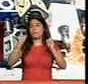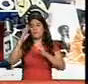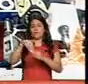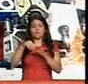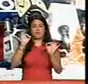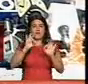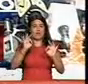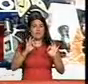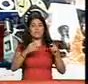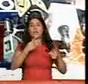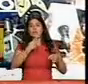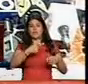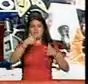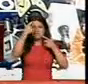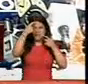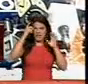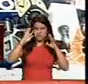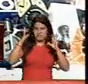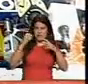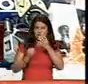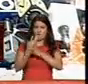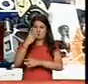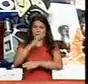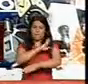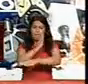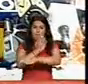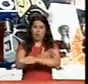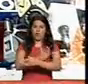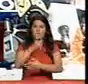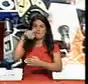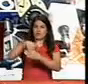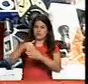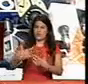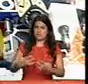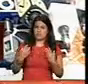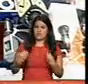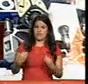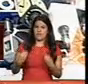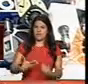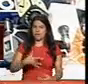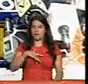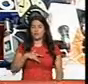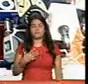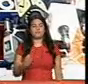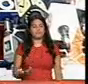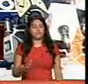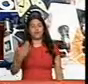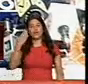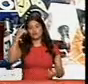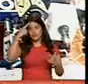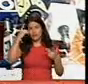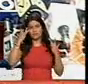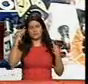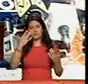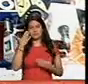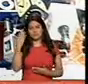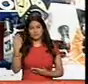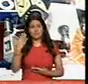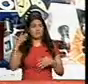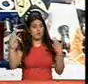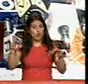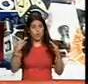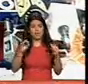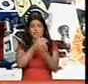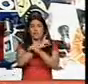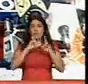esa del comandante Chávez crear un poder electoral Qué locura era esa bueno ha demostrado la justeza el carácter profundamente de